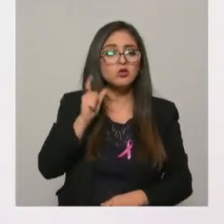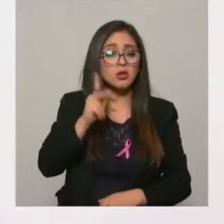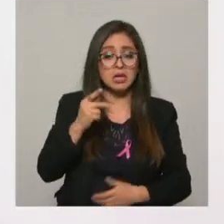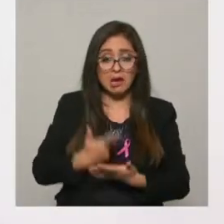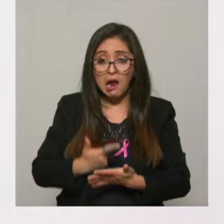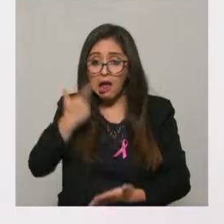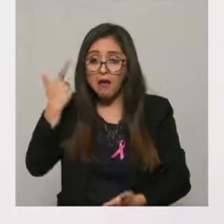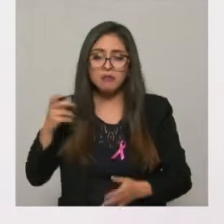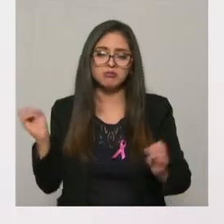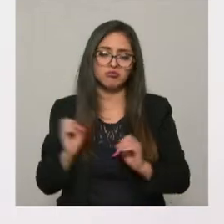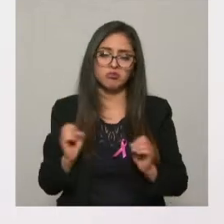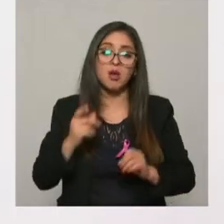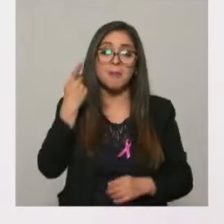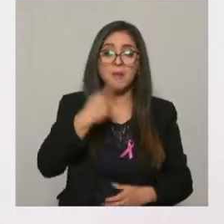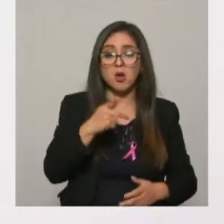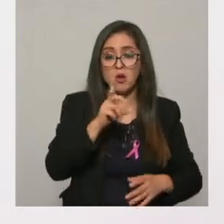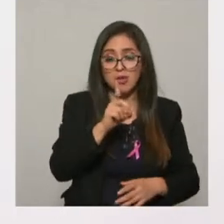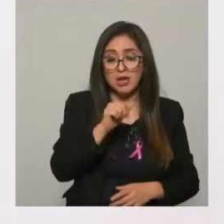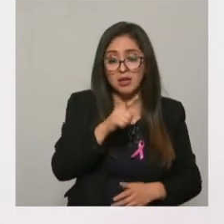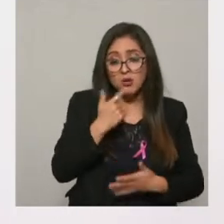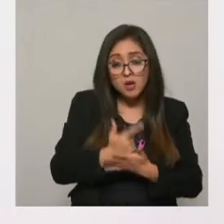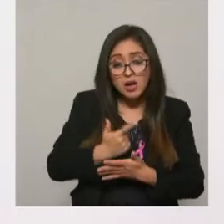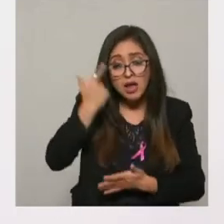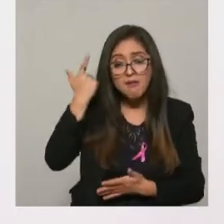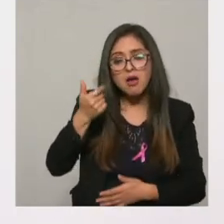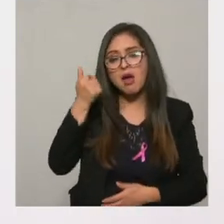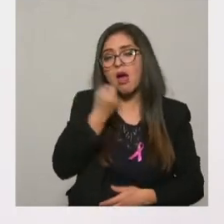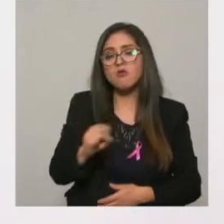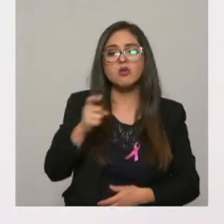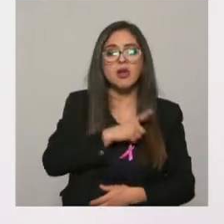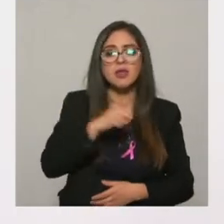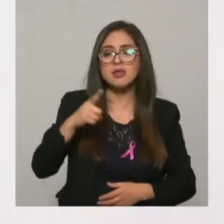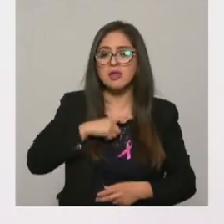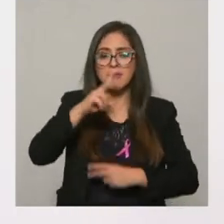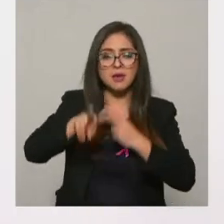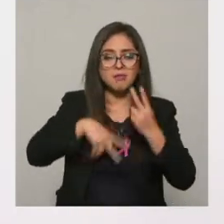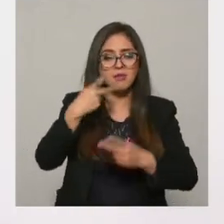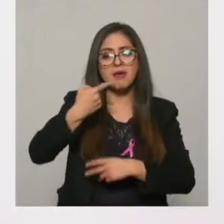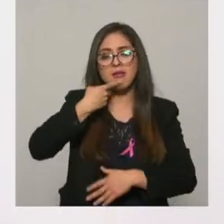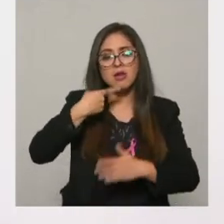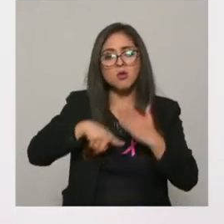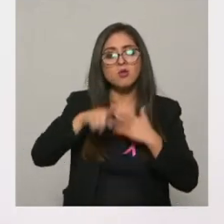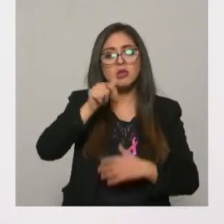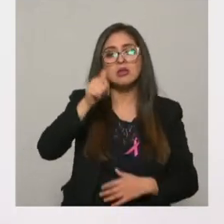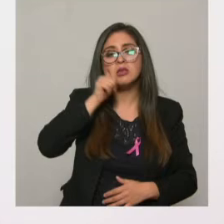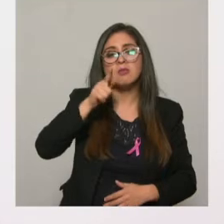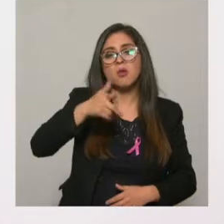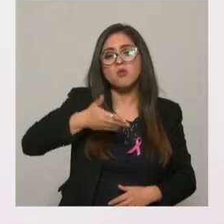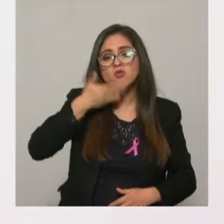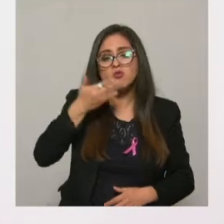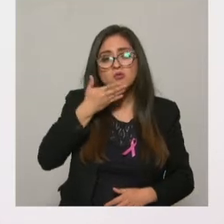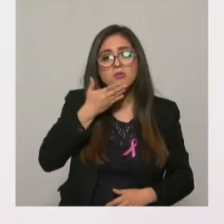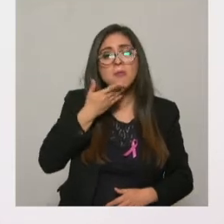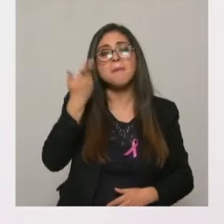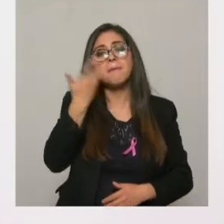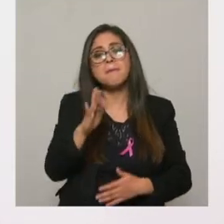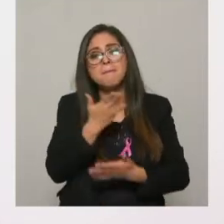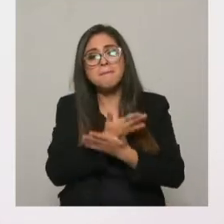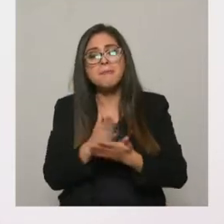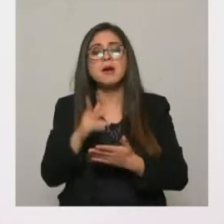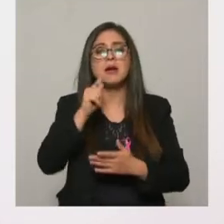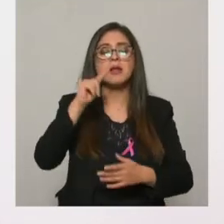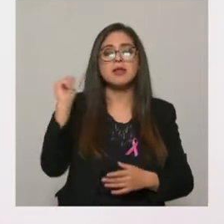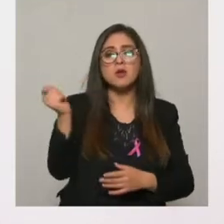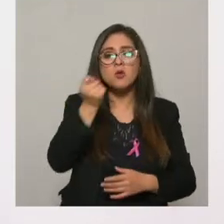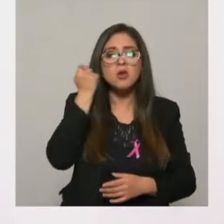Esto es importante porque si son delitos graves, pues tenemos que hacer la denuncia, digamos, tradicional. Pero tú sabes que la tecnología ahora se